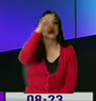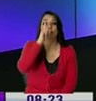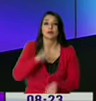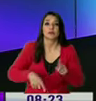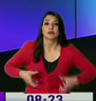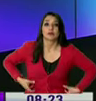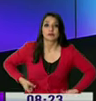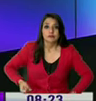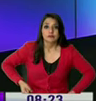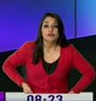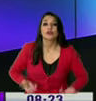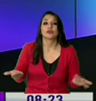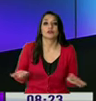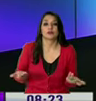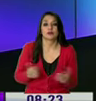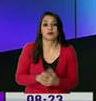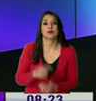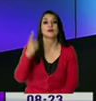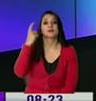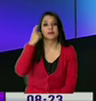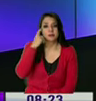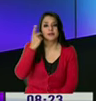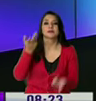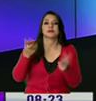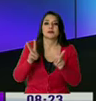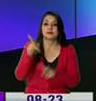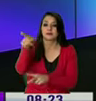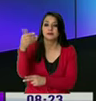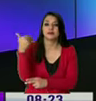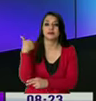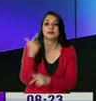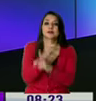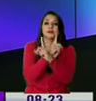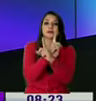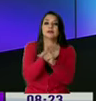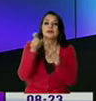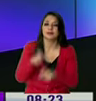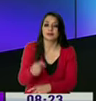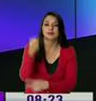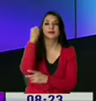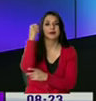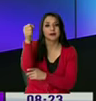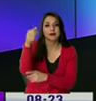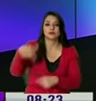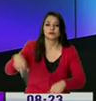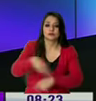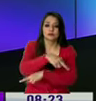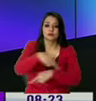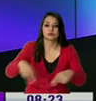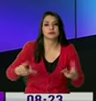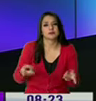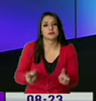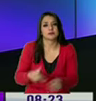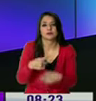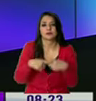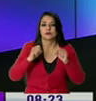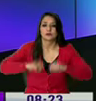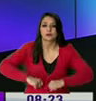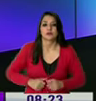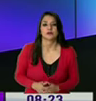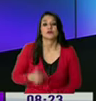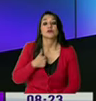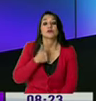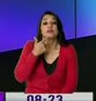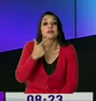puente. ¿Por dónde voy? Pensemos que también los que tienen discapacidad tienen derecho de transitar por la ciudad, pues, o sea, digo yo,